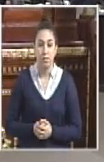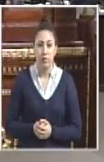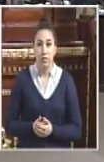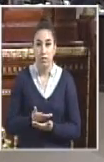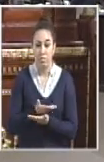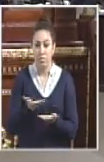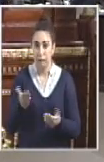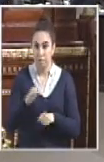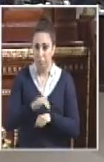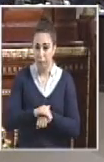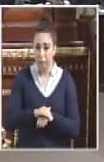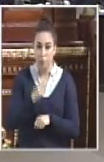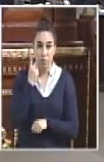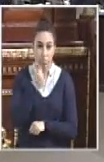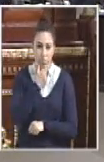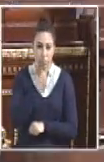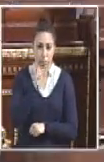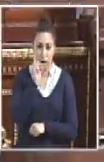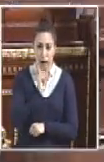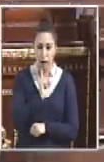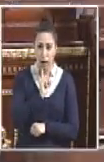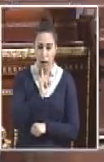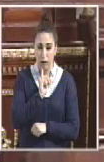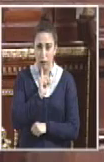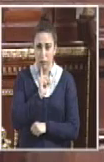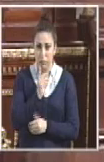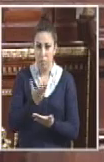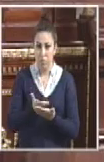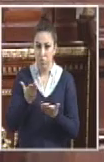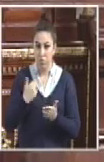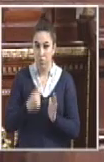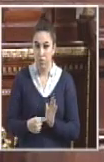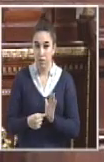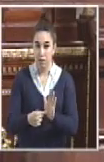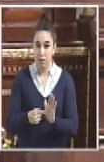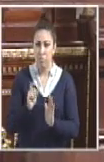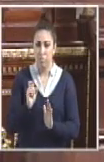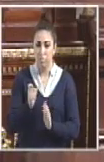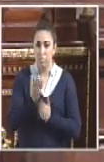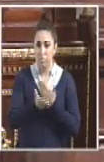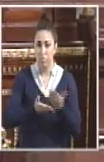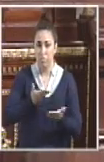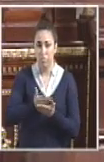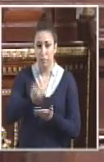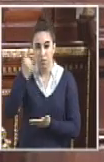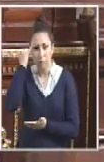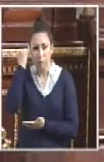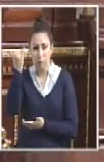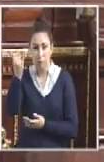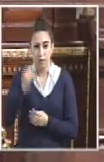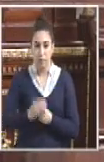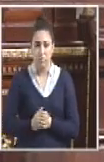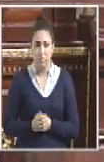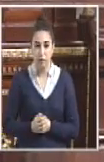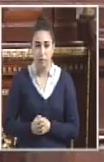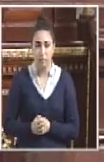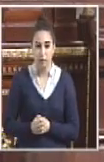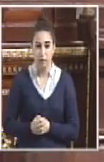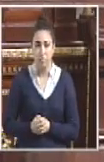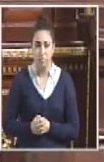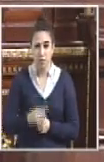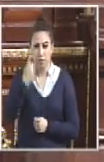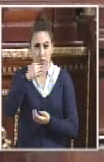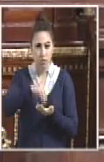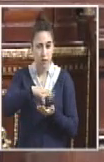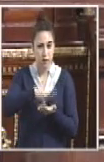Amigas y amigos diputados, vengo a presentar una iniciativa para adicionar